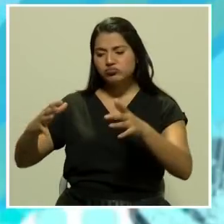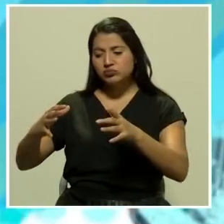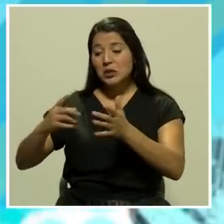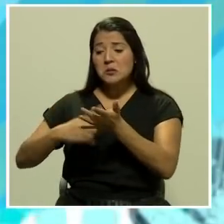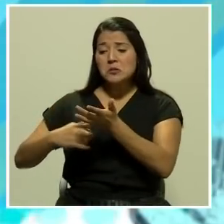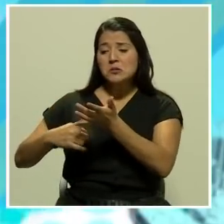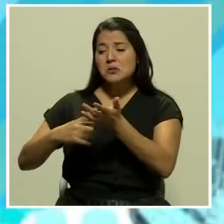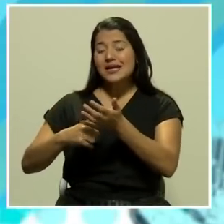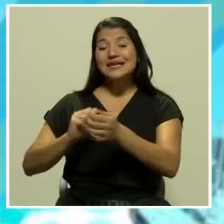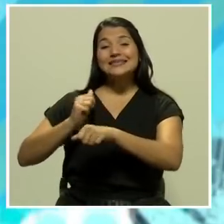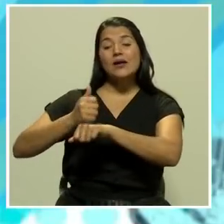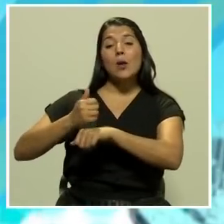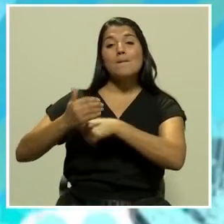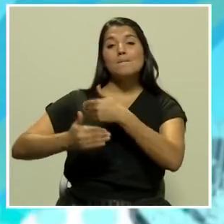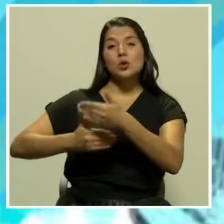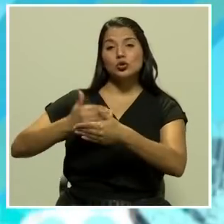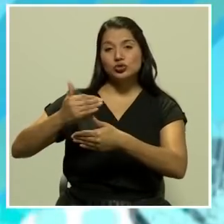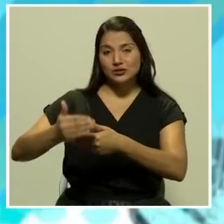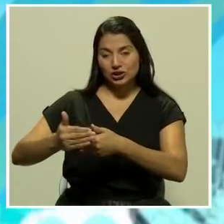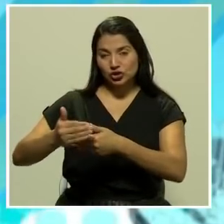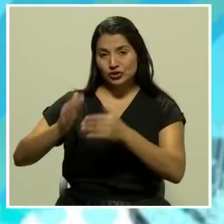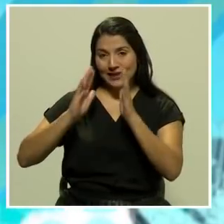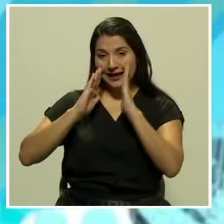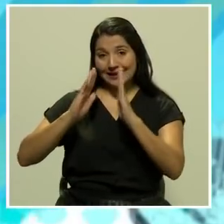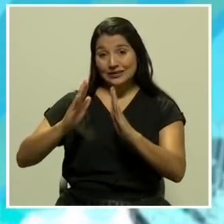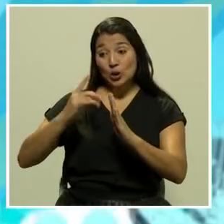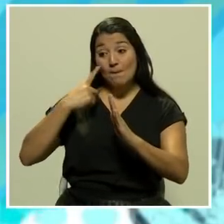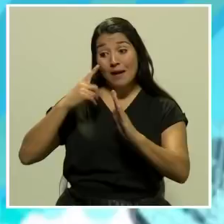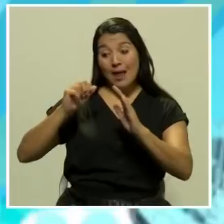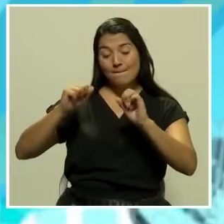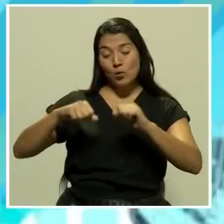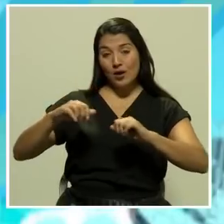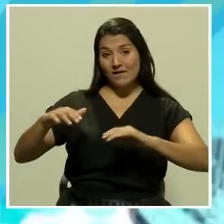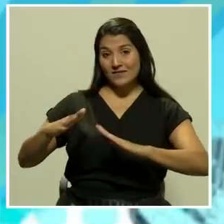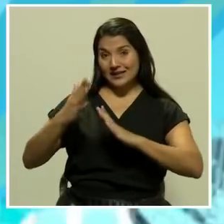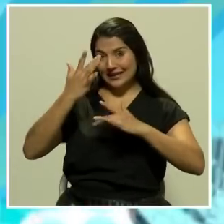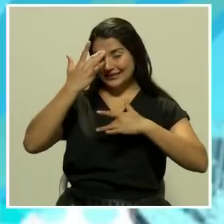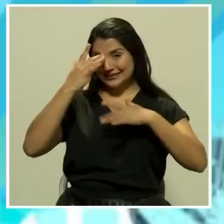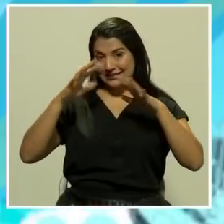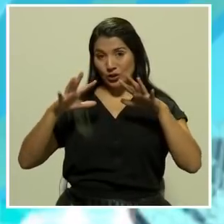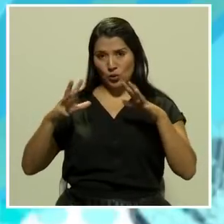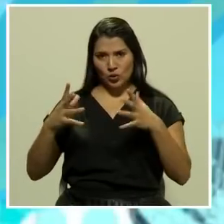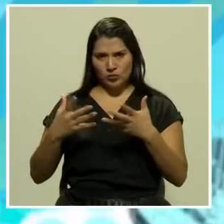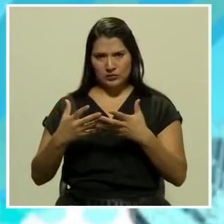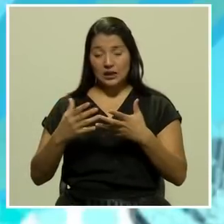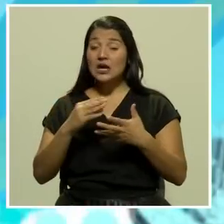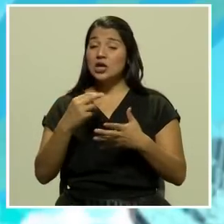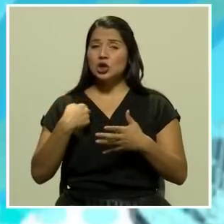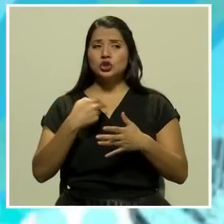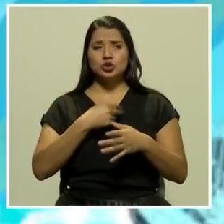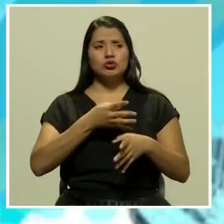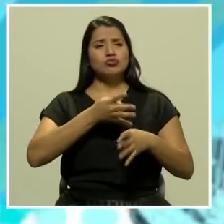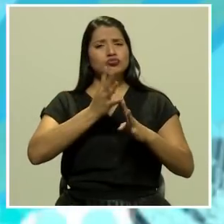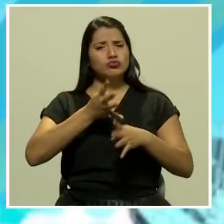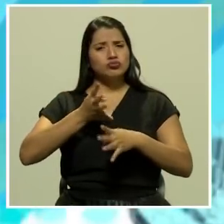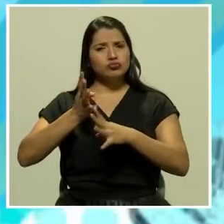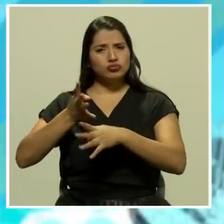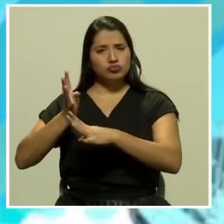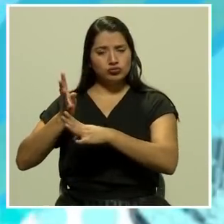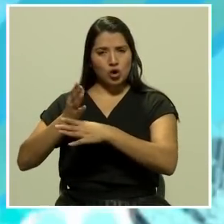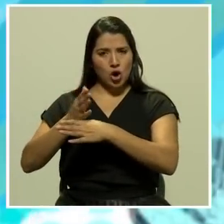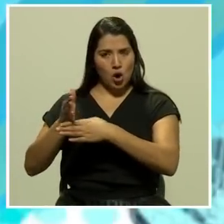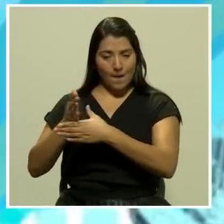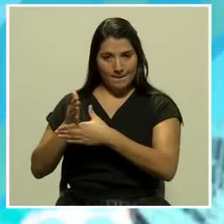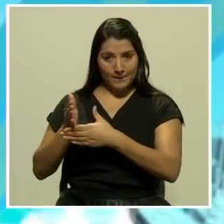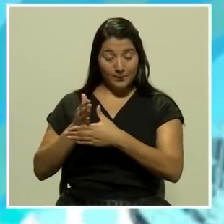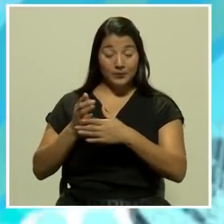de actuación que se deben tomar frente a la epidemia. Y se circuló pues, por los diferentes lugares.